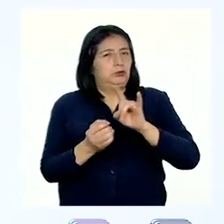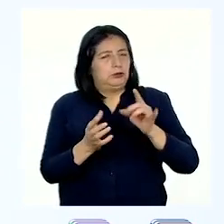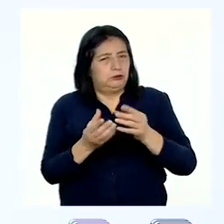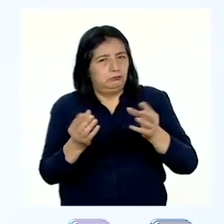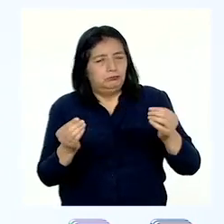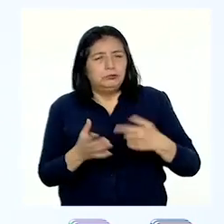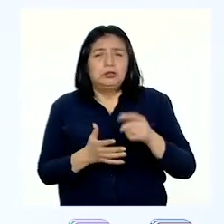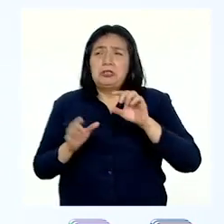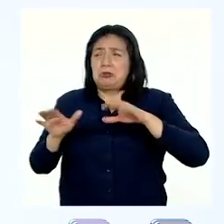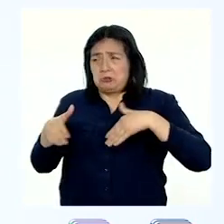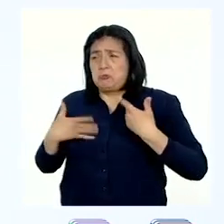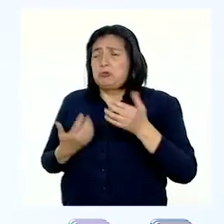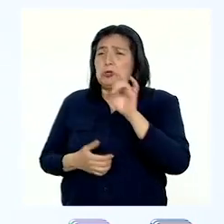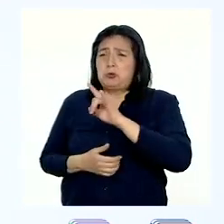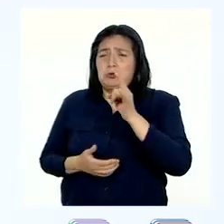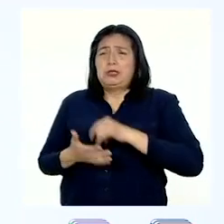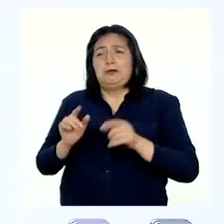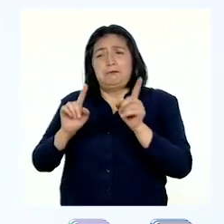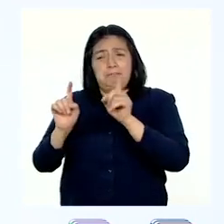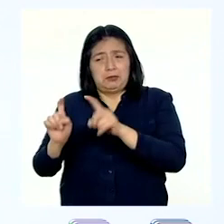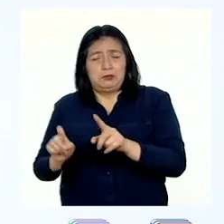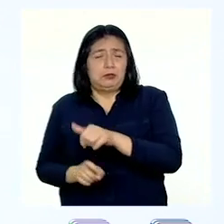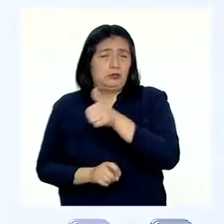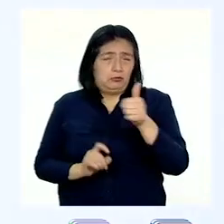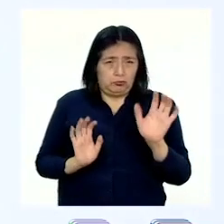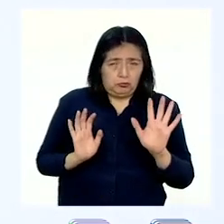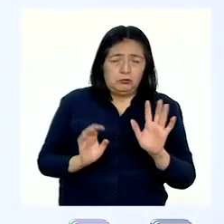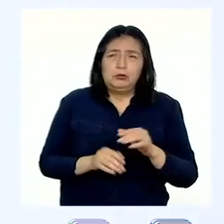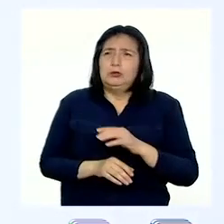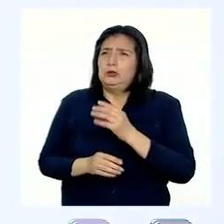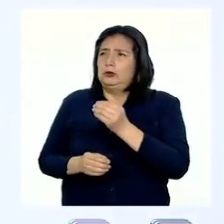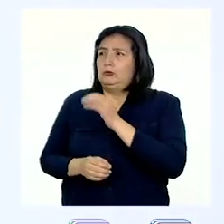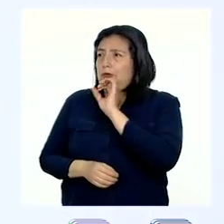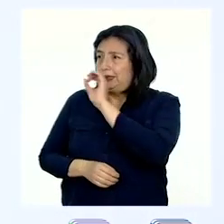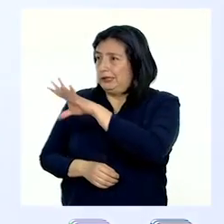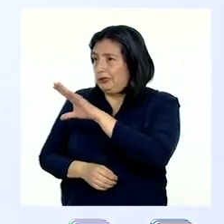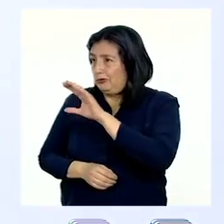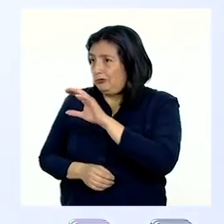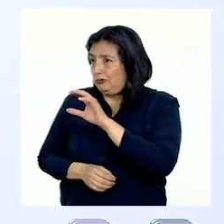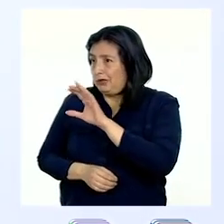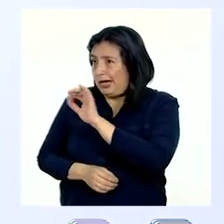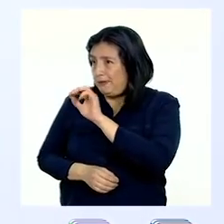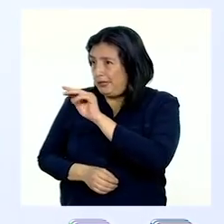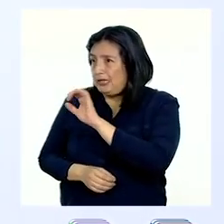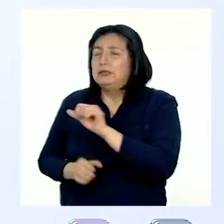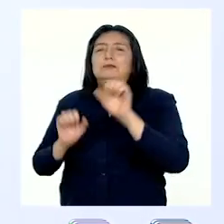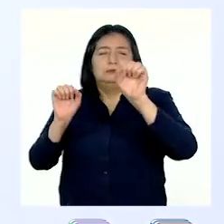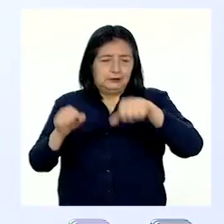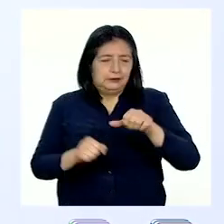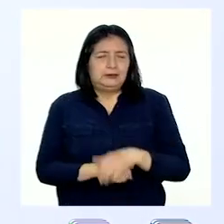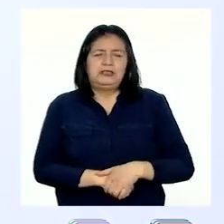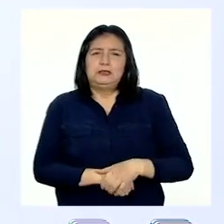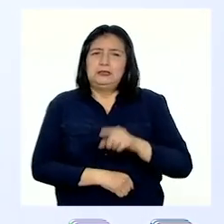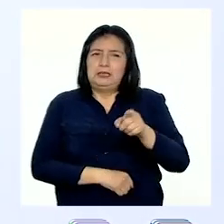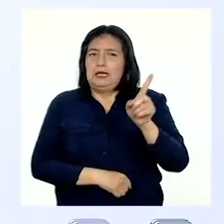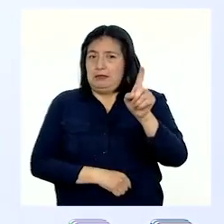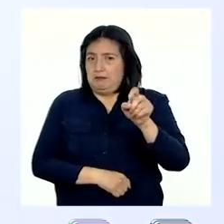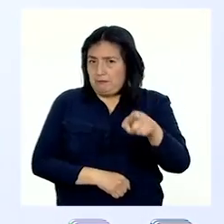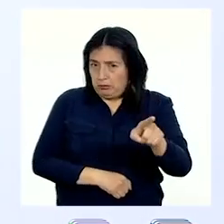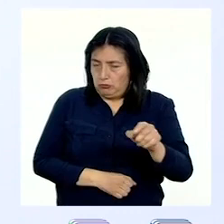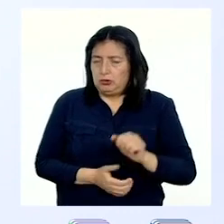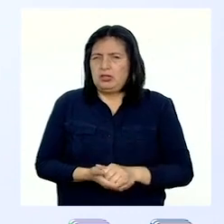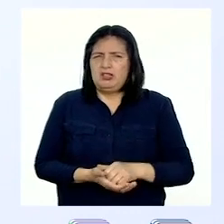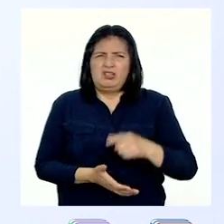así que también se puede utilizar en preguntas de otro tipo. ¿Como la que hizo Camila? Así es. En la